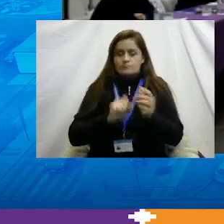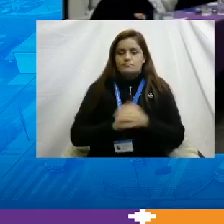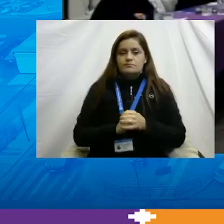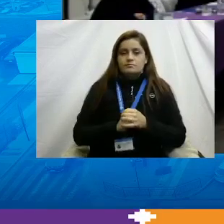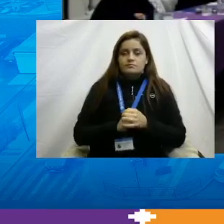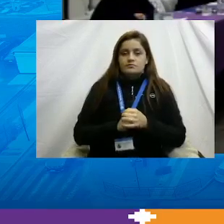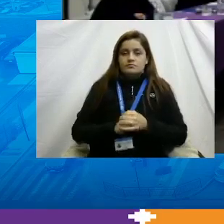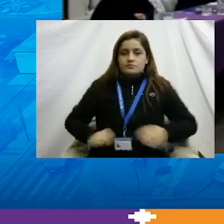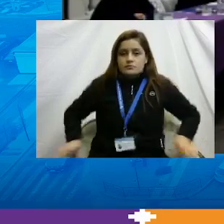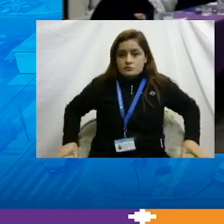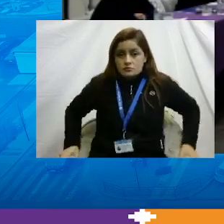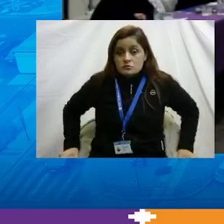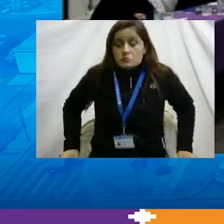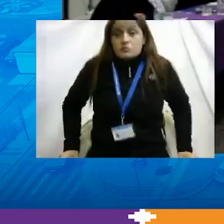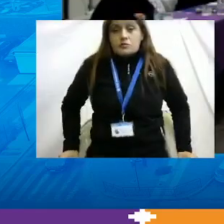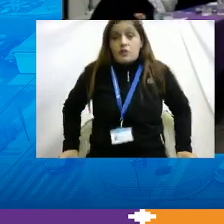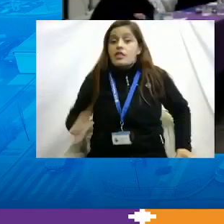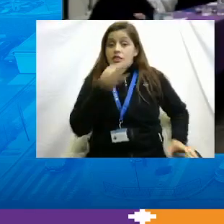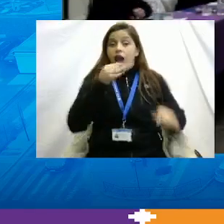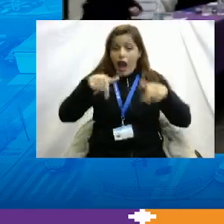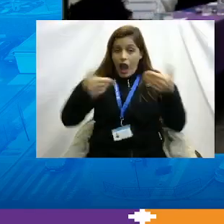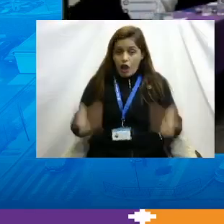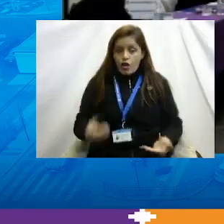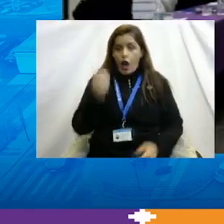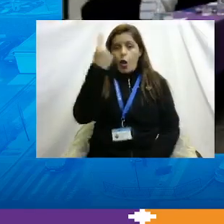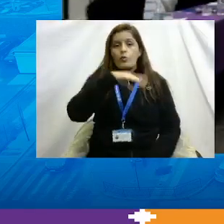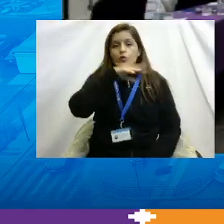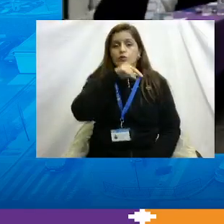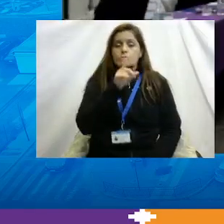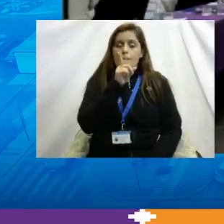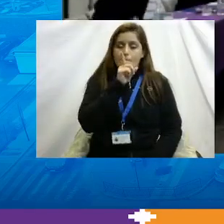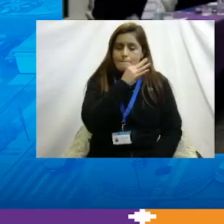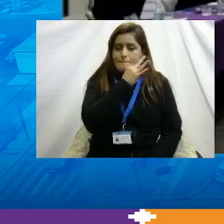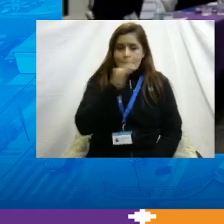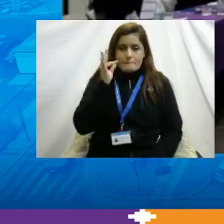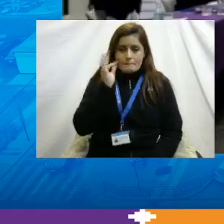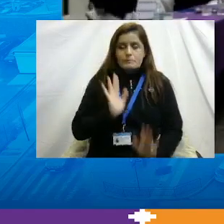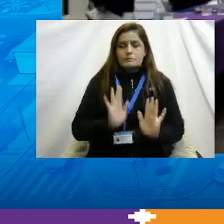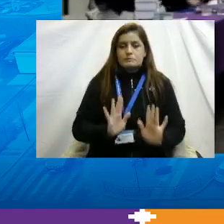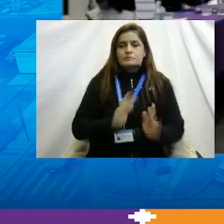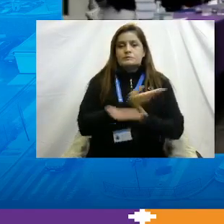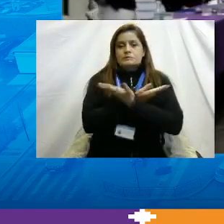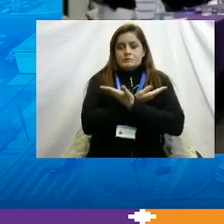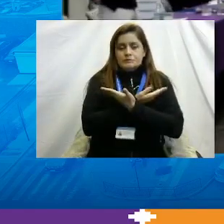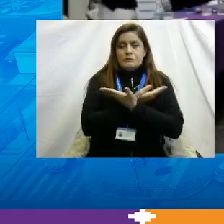concejal. Si les parece, hagamos ese minuto de silencio antes de seguir este consejo.